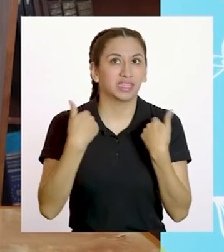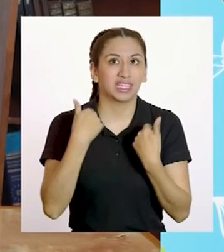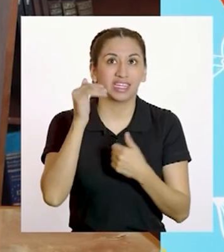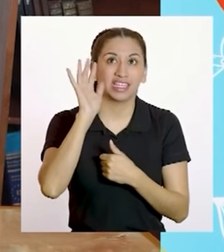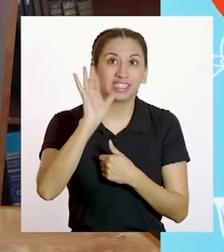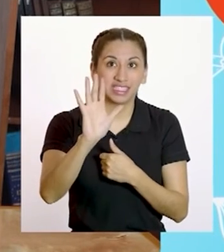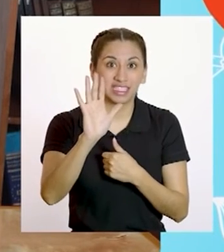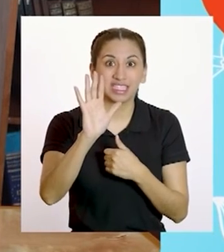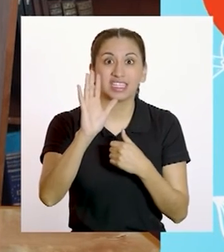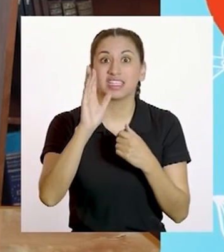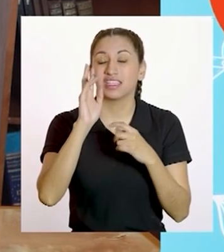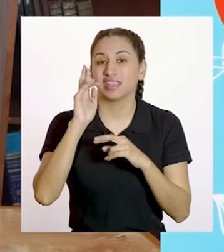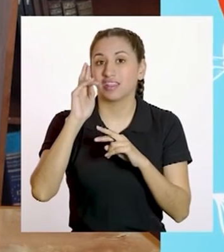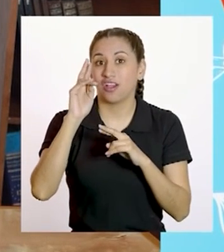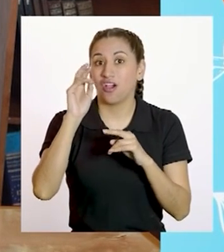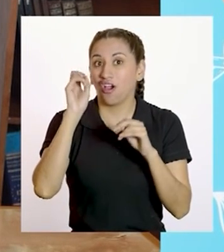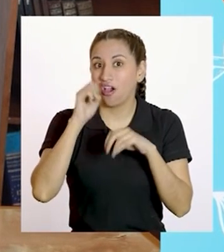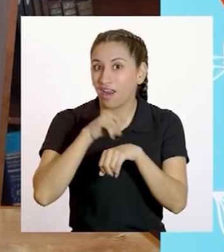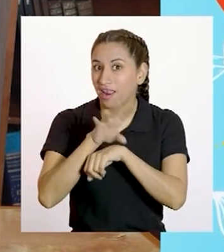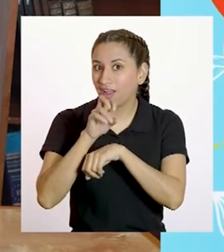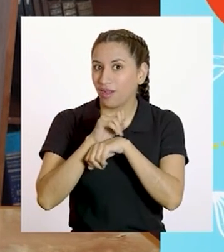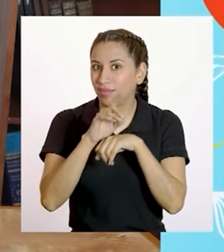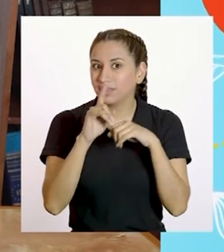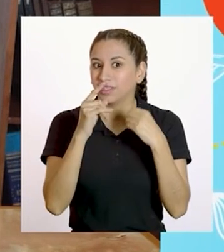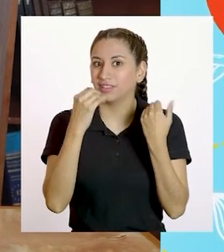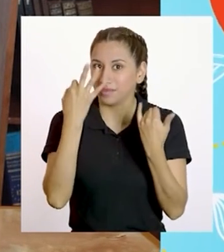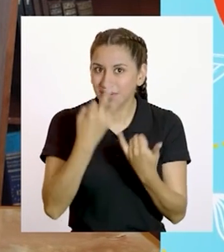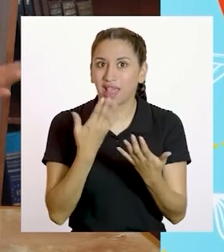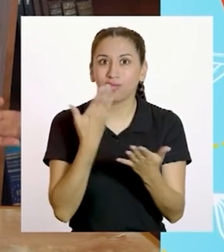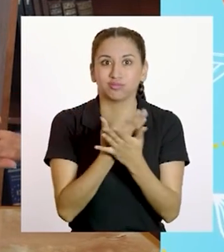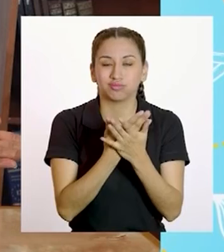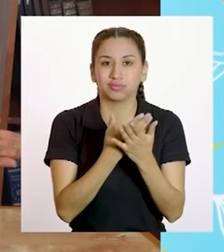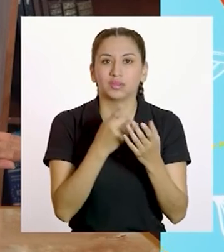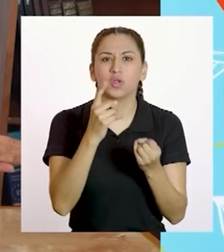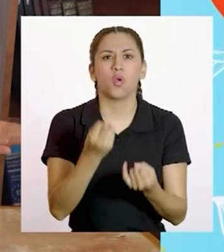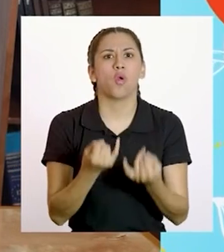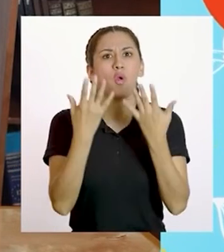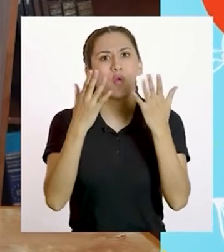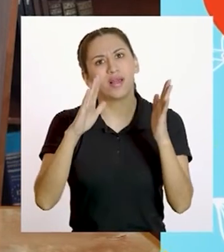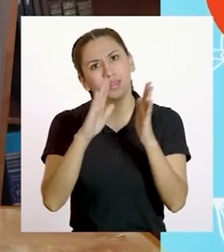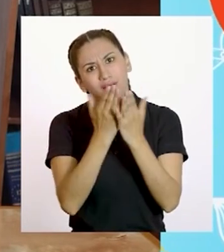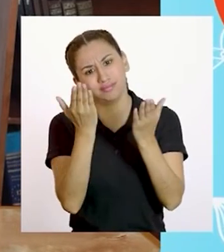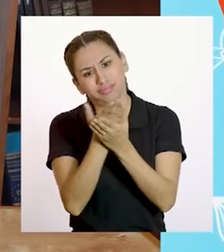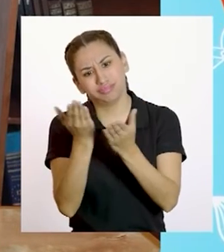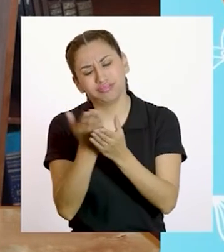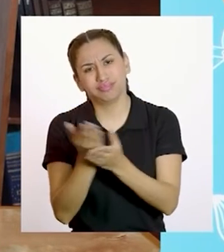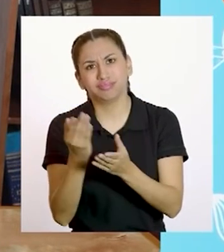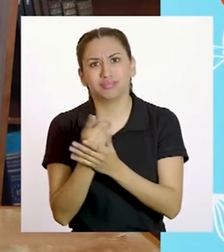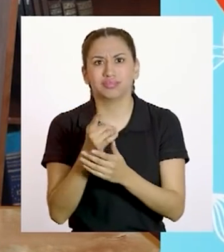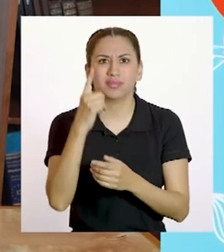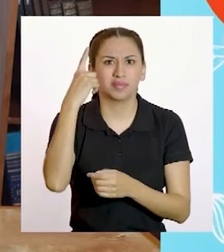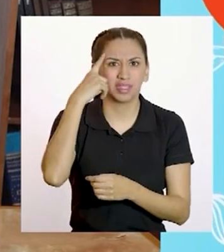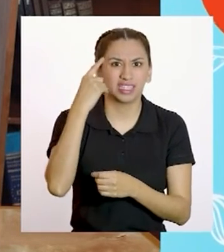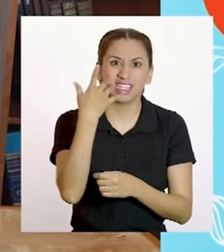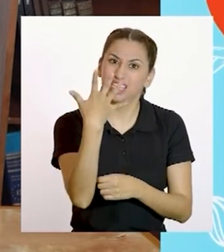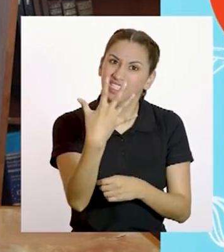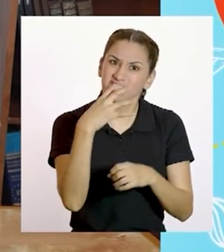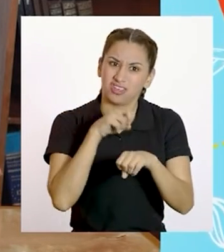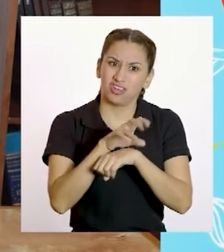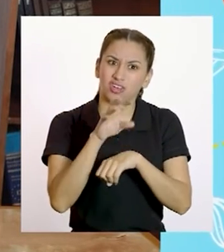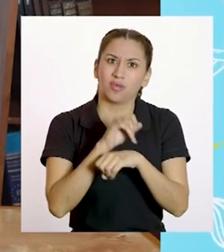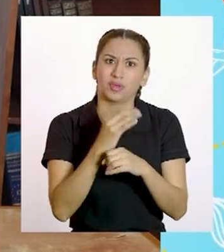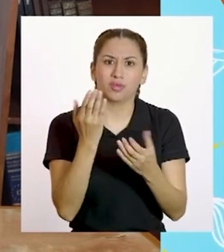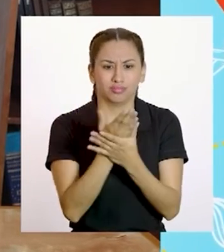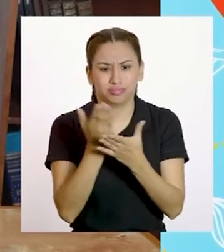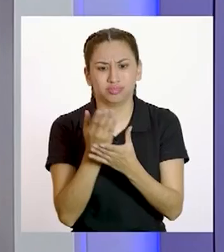5 recomendaciones con su justificación respectiva. ¿Cuántas páginas creen que tendrá la cartilla considerando que se incluirá